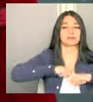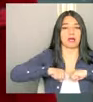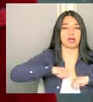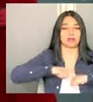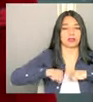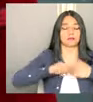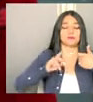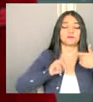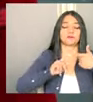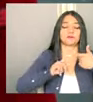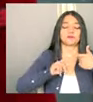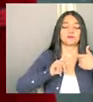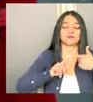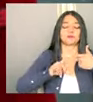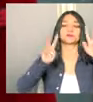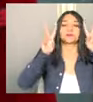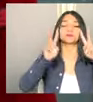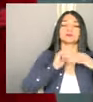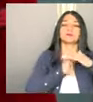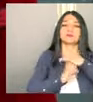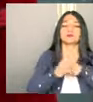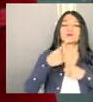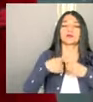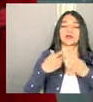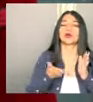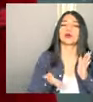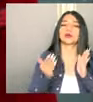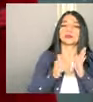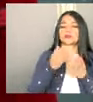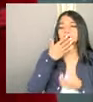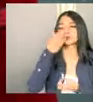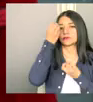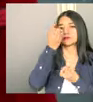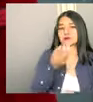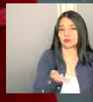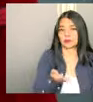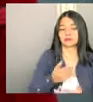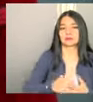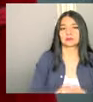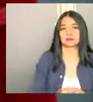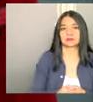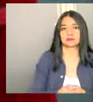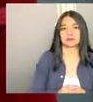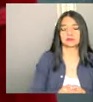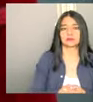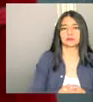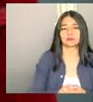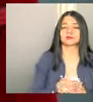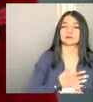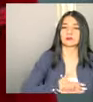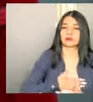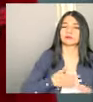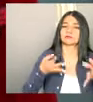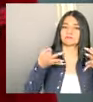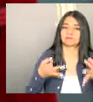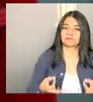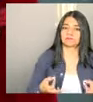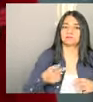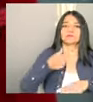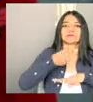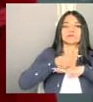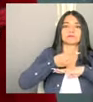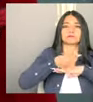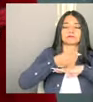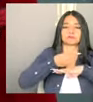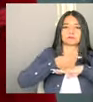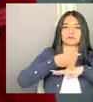lo otro del metro de Quito, vuelvo a repetir, es decir, esto lo tiene que señalar la gerencia general